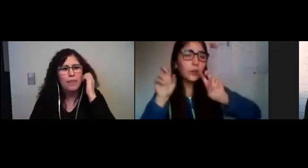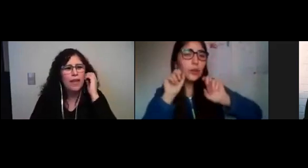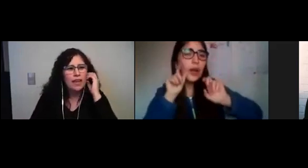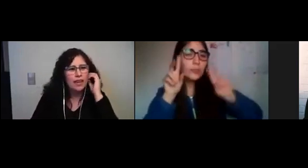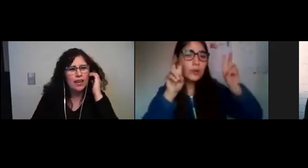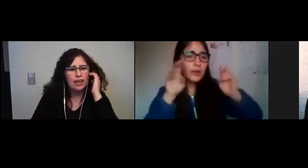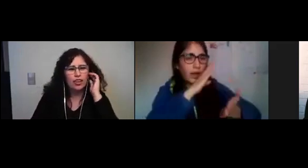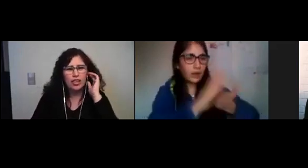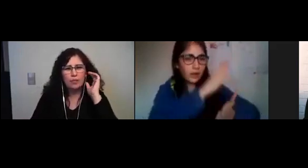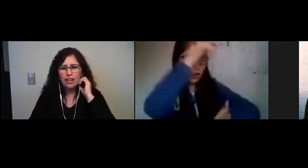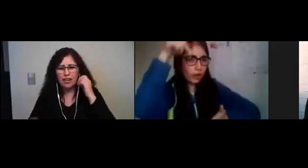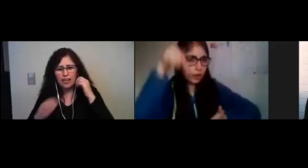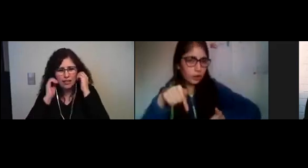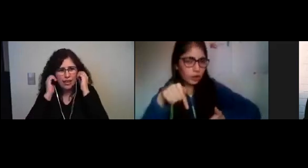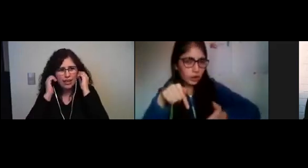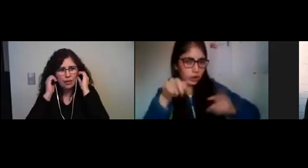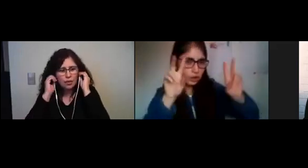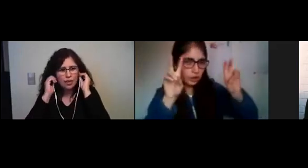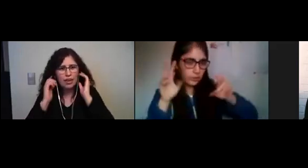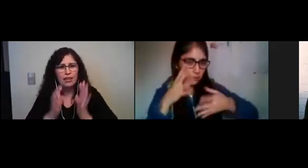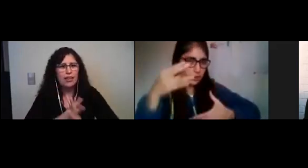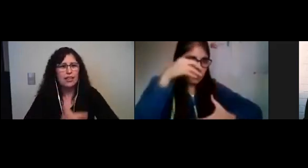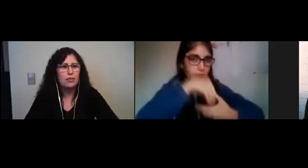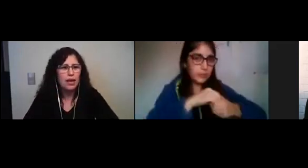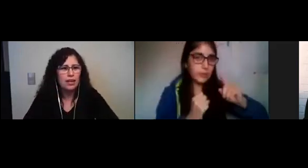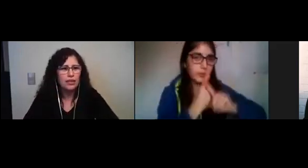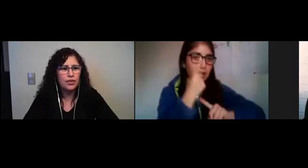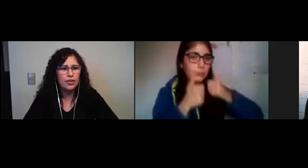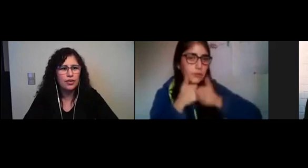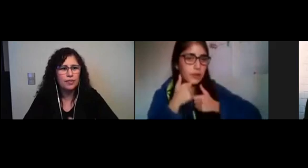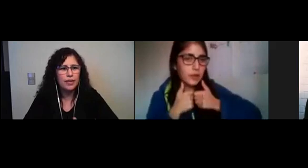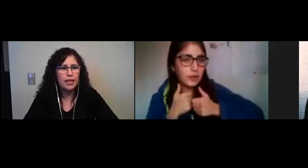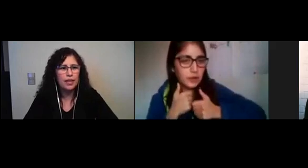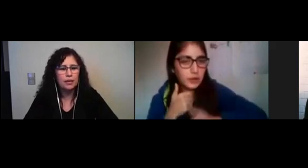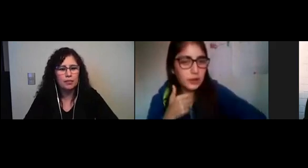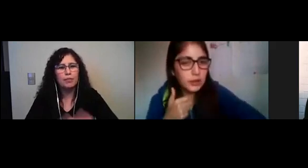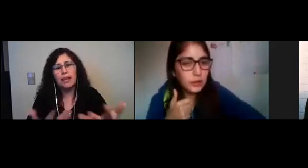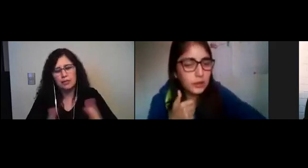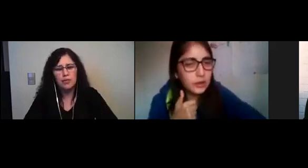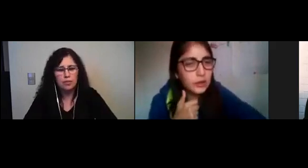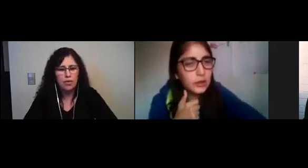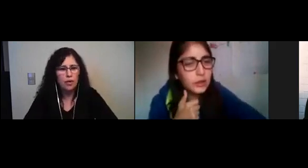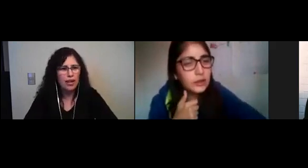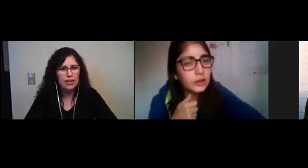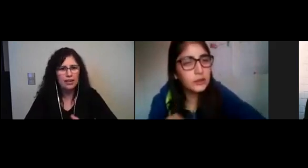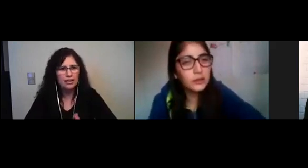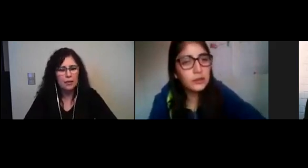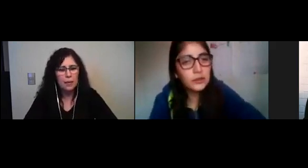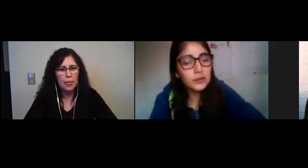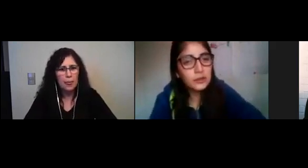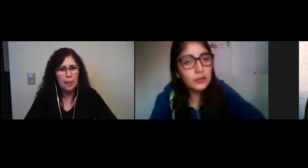acá. Los temas que van a entrar en la prueba, el temario y todo eso, para esta primera prueba, ¿cuáles